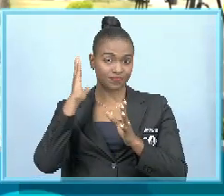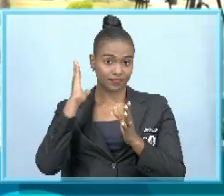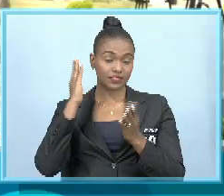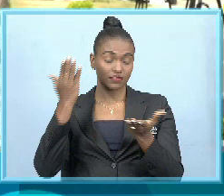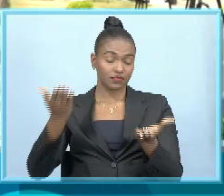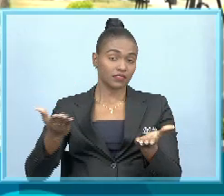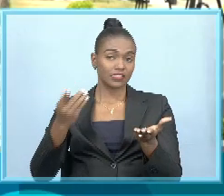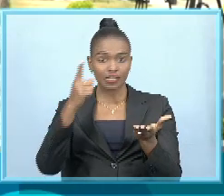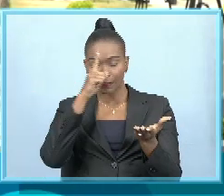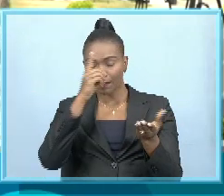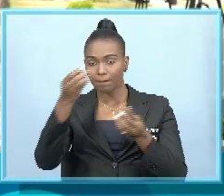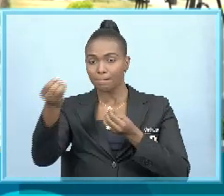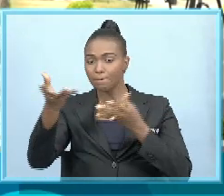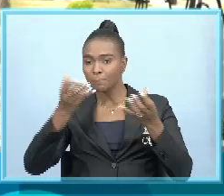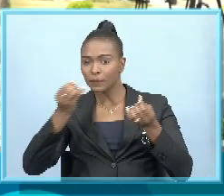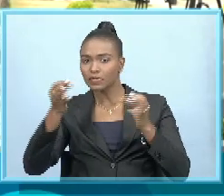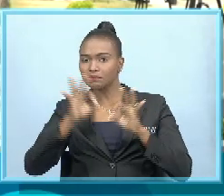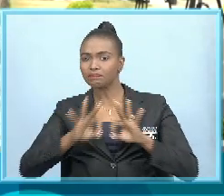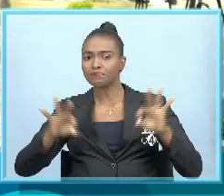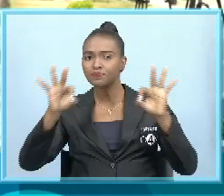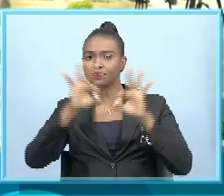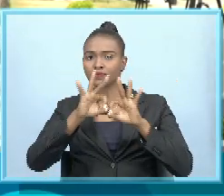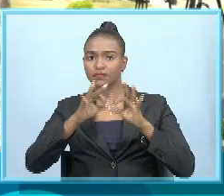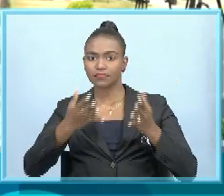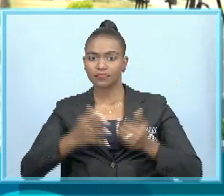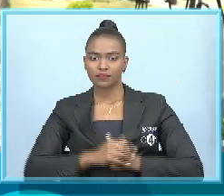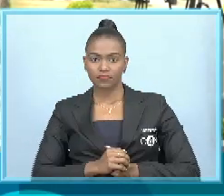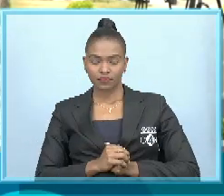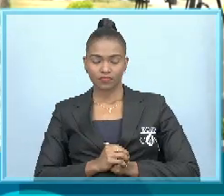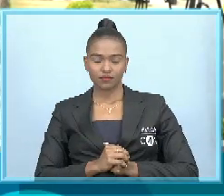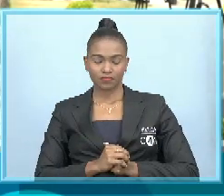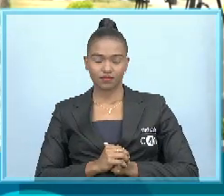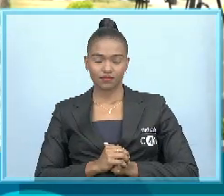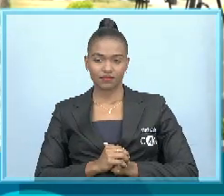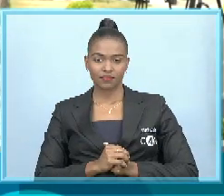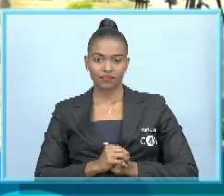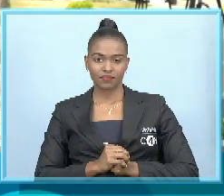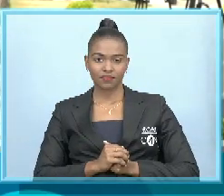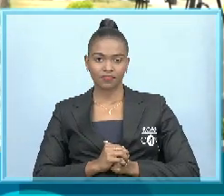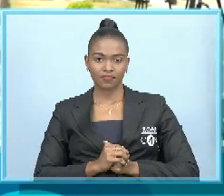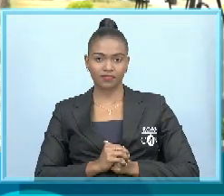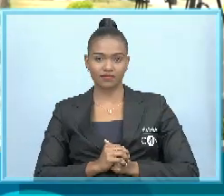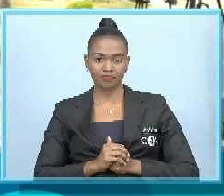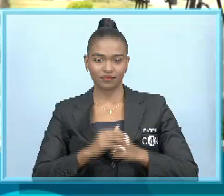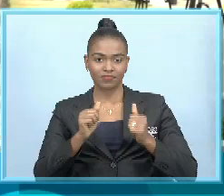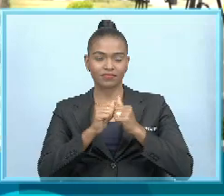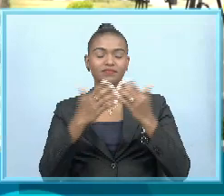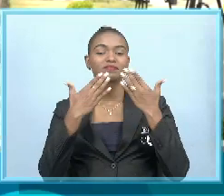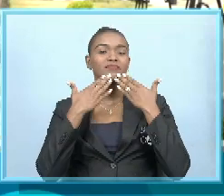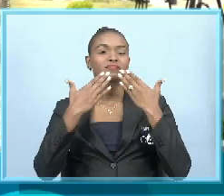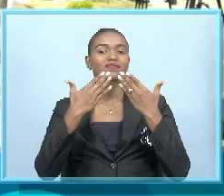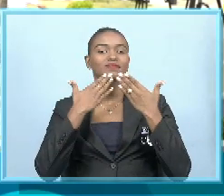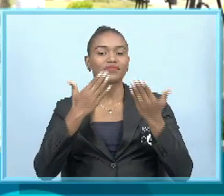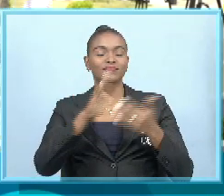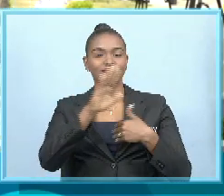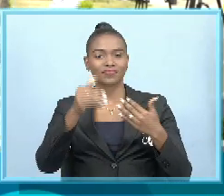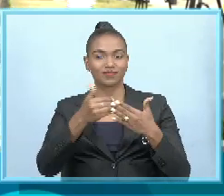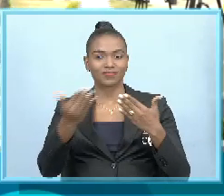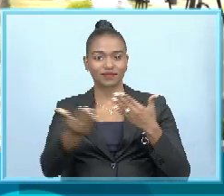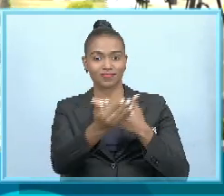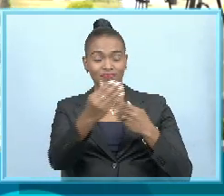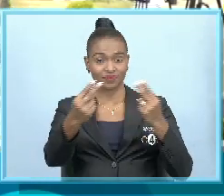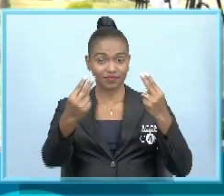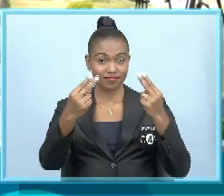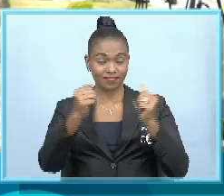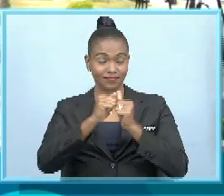Casa de Gobierno, para informaciones importantes y puntuales, sí, Alex, a esta hora de la tarde. Adelante, Silvia. Gracias, buenas tardes. Y muy buenas tardes a todos nuestros